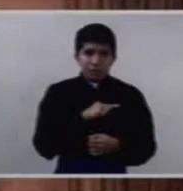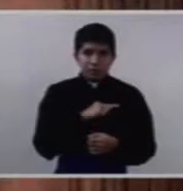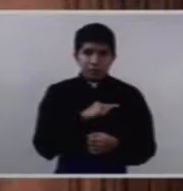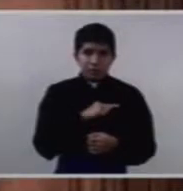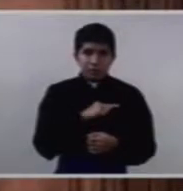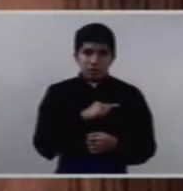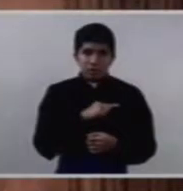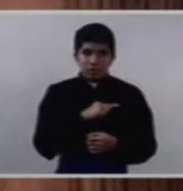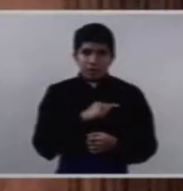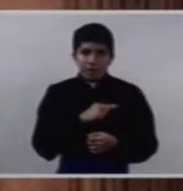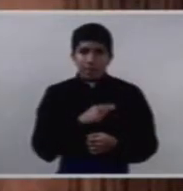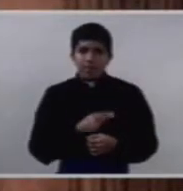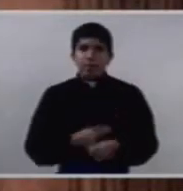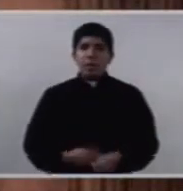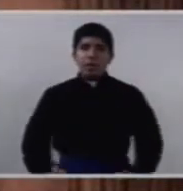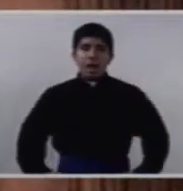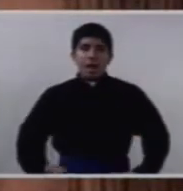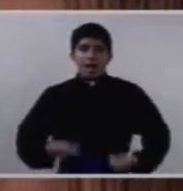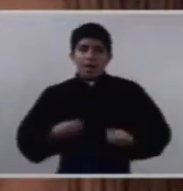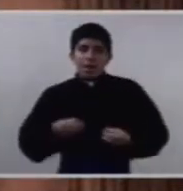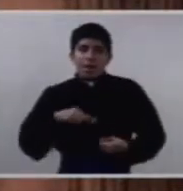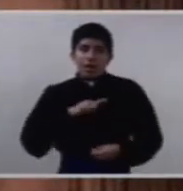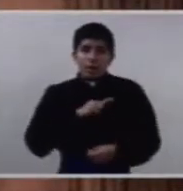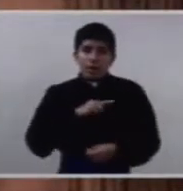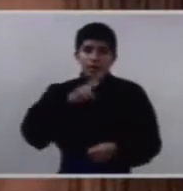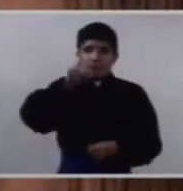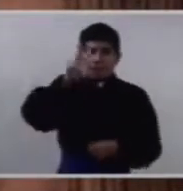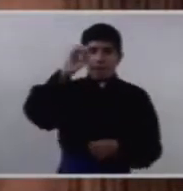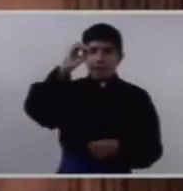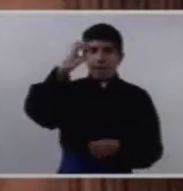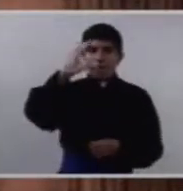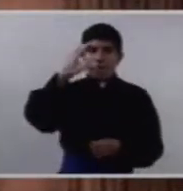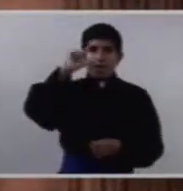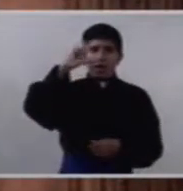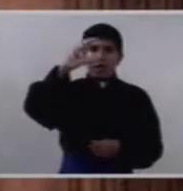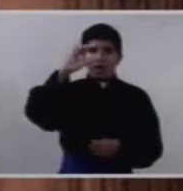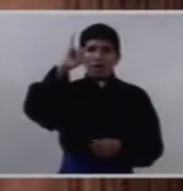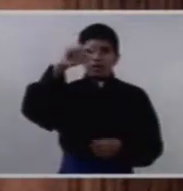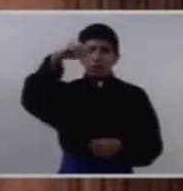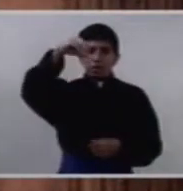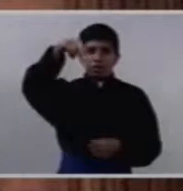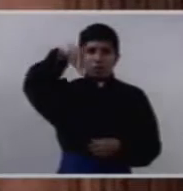asumir nuestra vocación y nuestra misión,